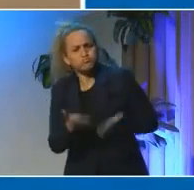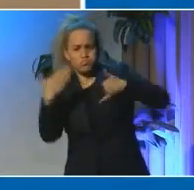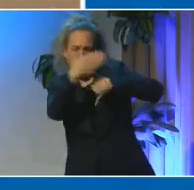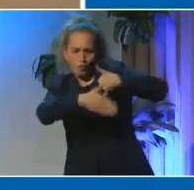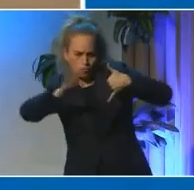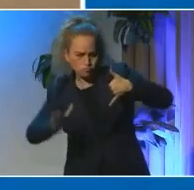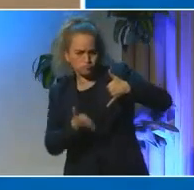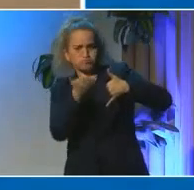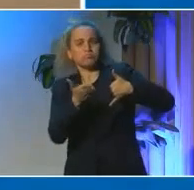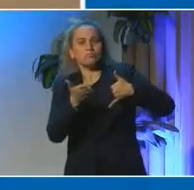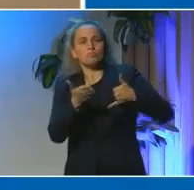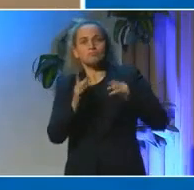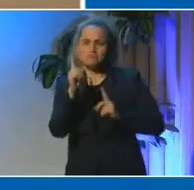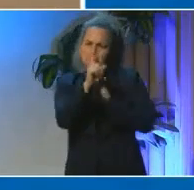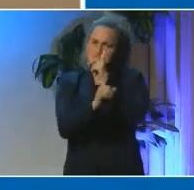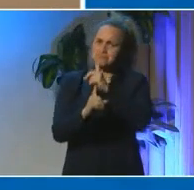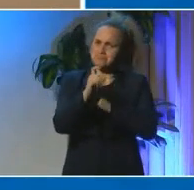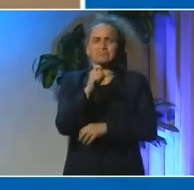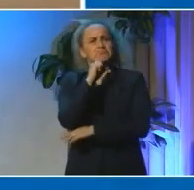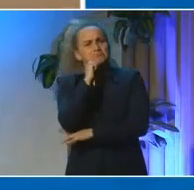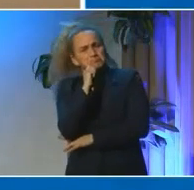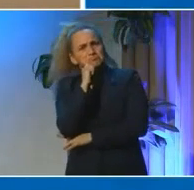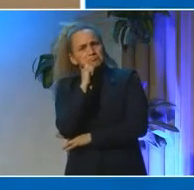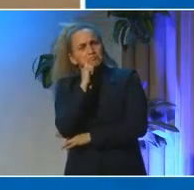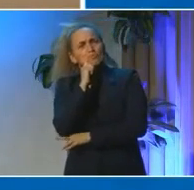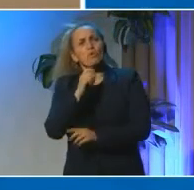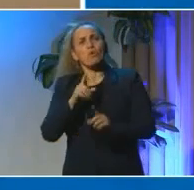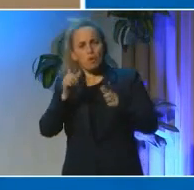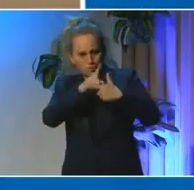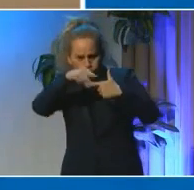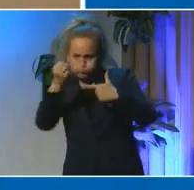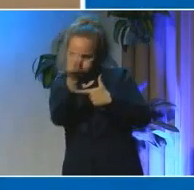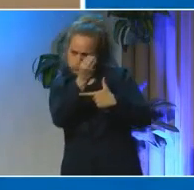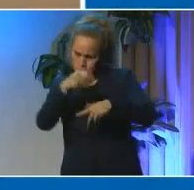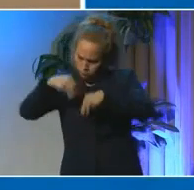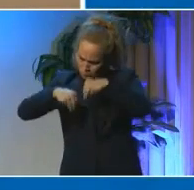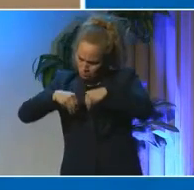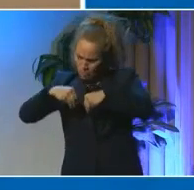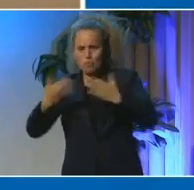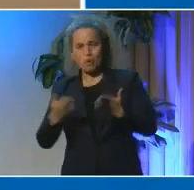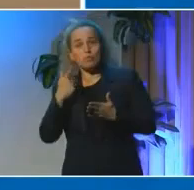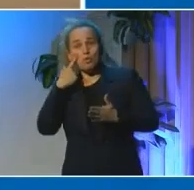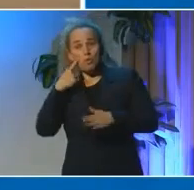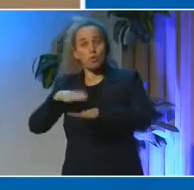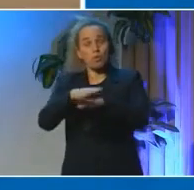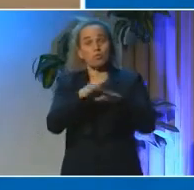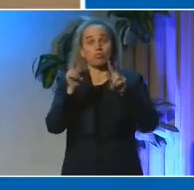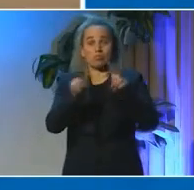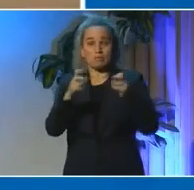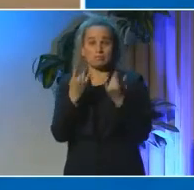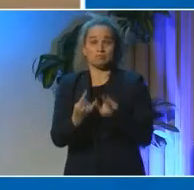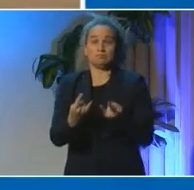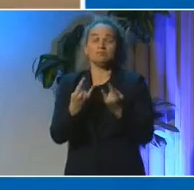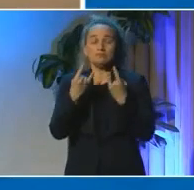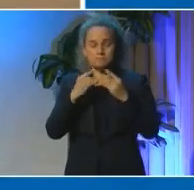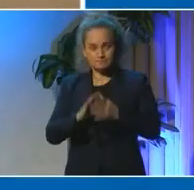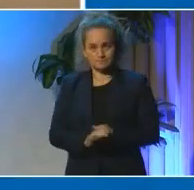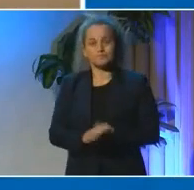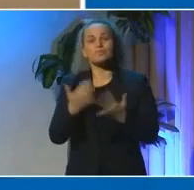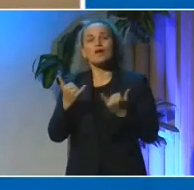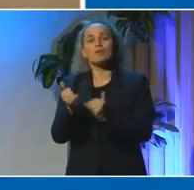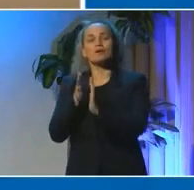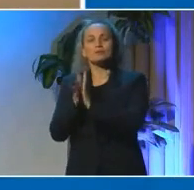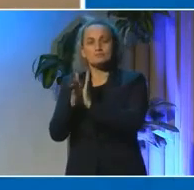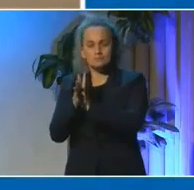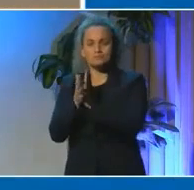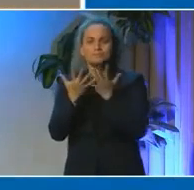país habrá que diseñar la metodología de cómo efectivamente se calcula eso pero es un tema pues muy interesante yo quisiera